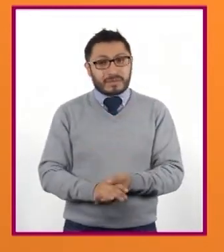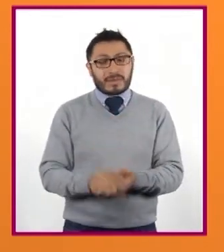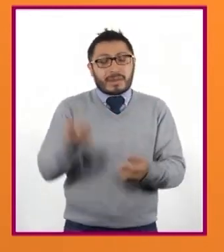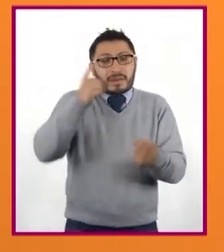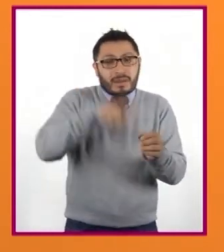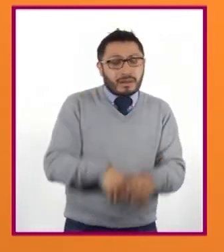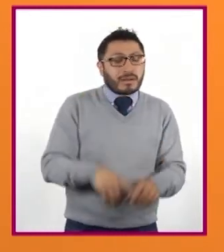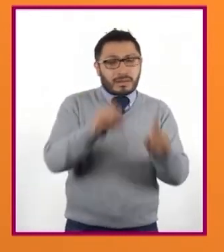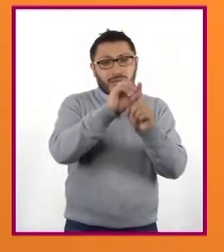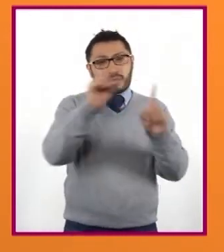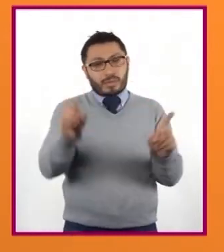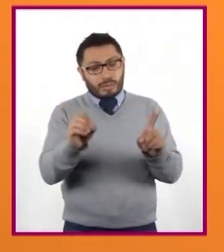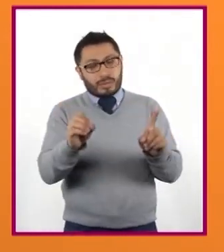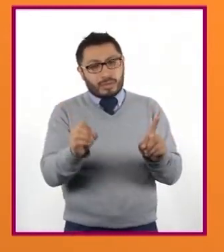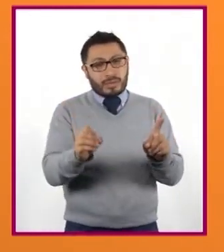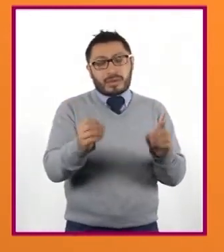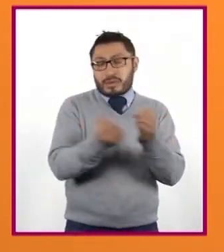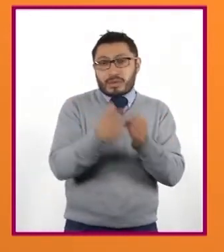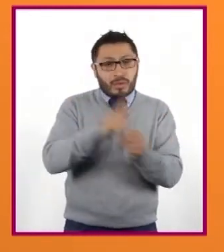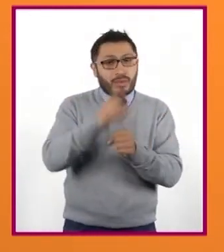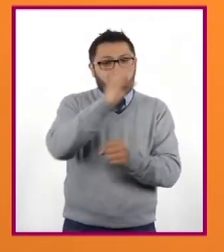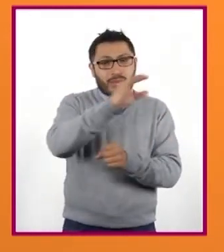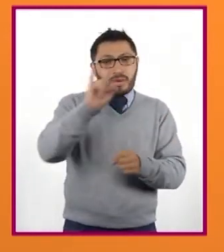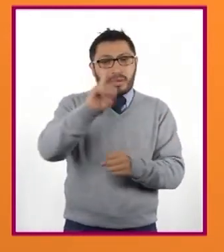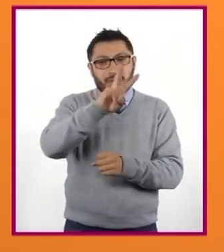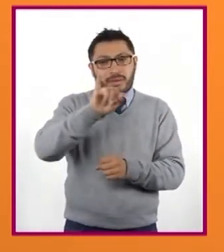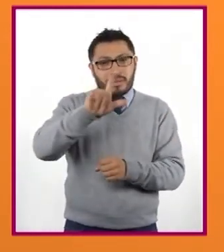parte de una organización de la sociedad civil